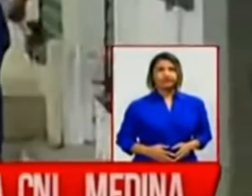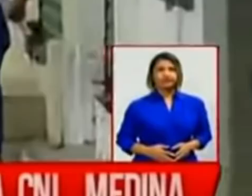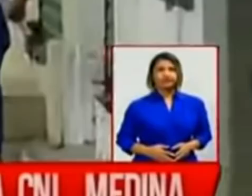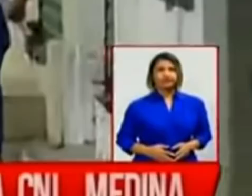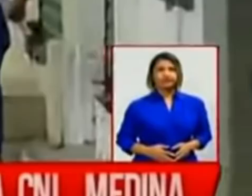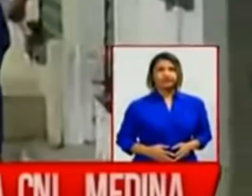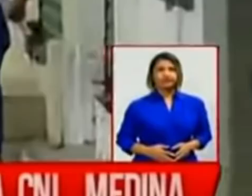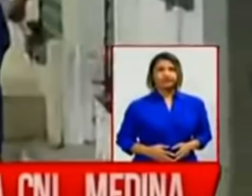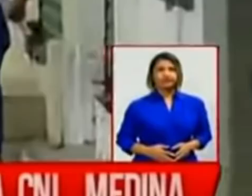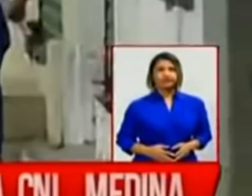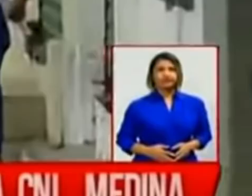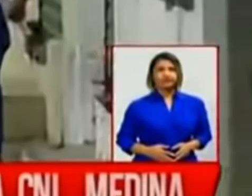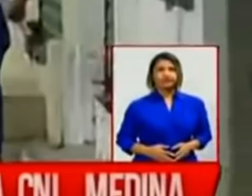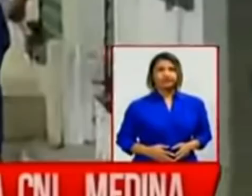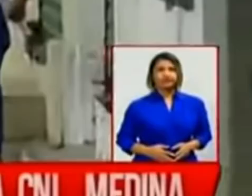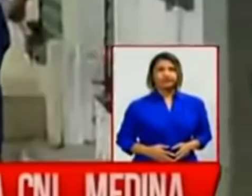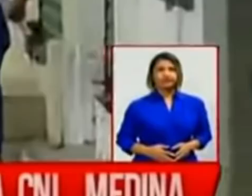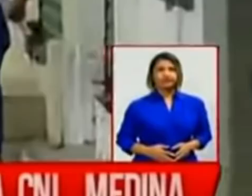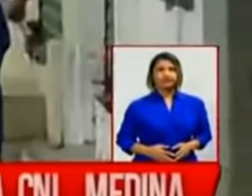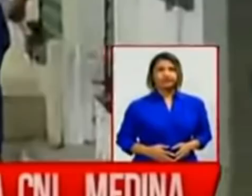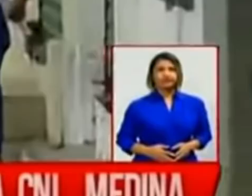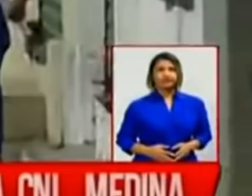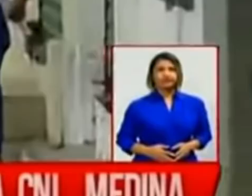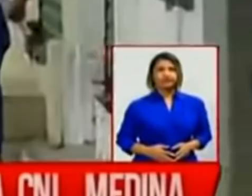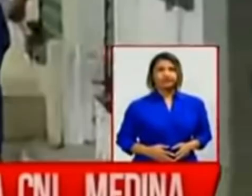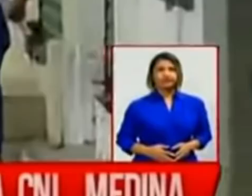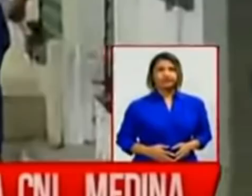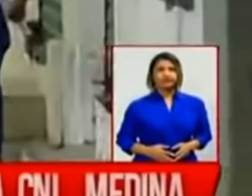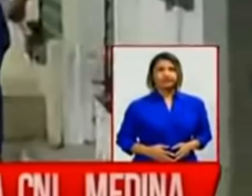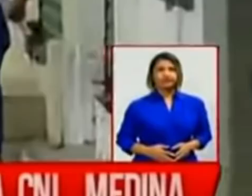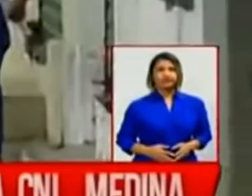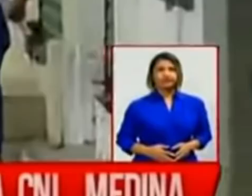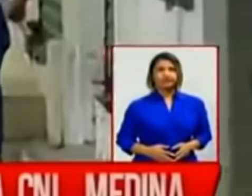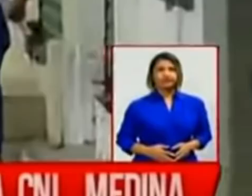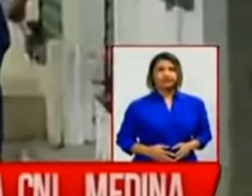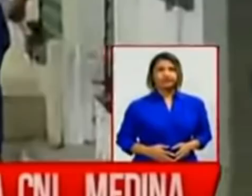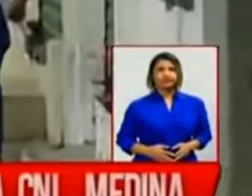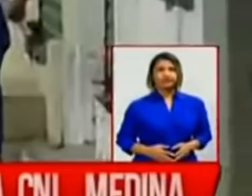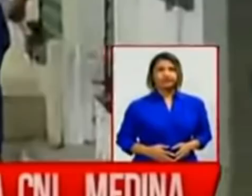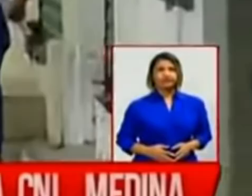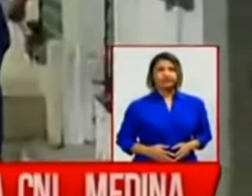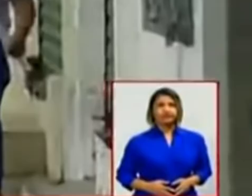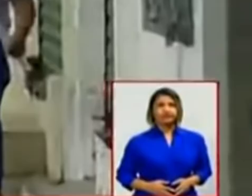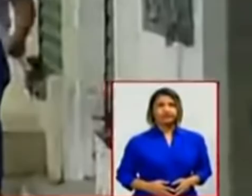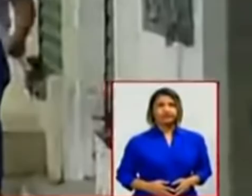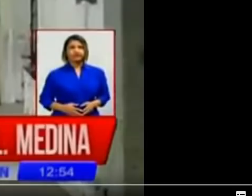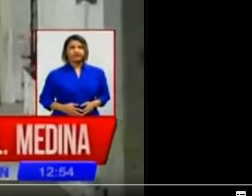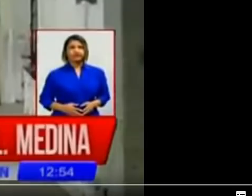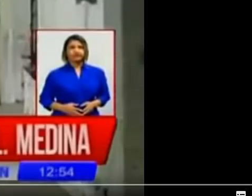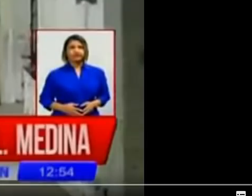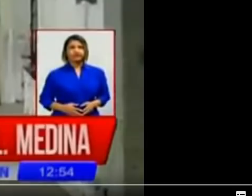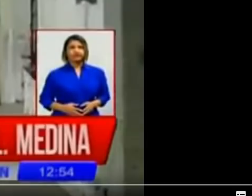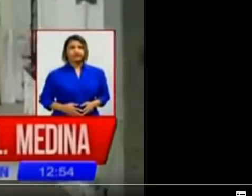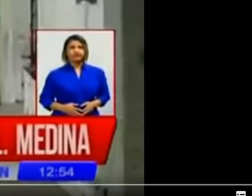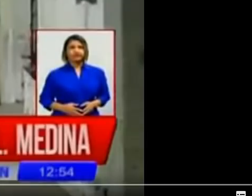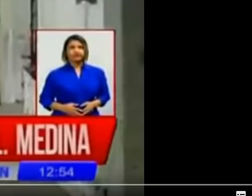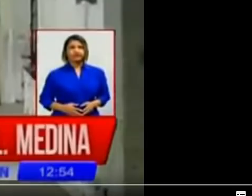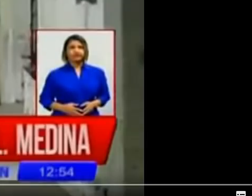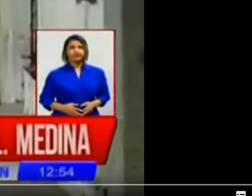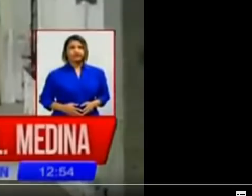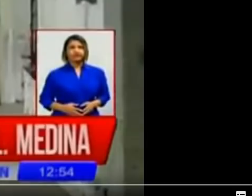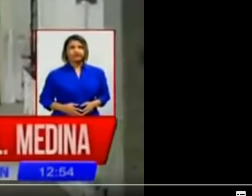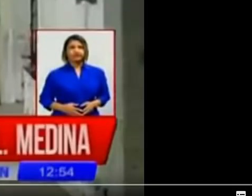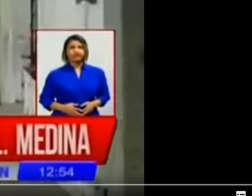un coronel y un capitán de la policía un coronel y un capitán vinculados